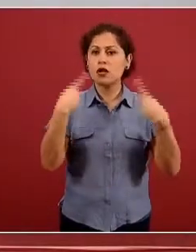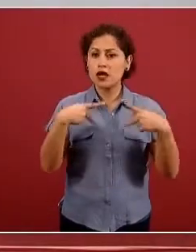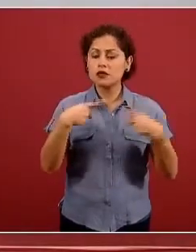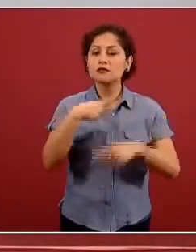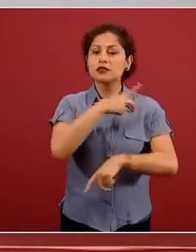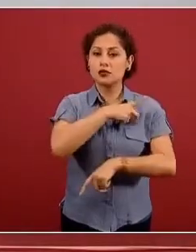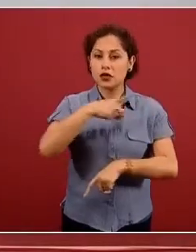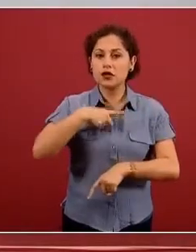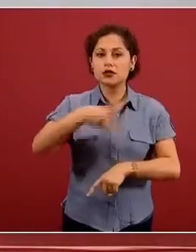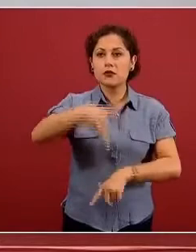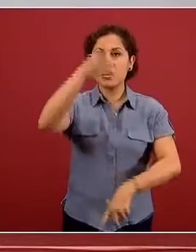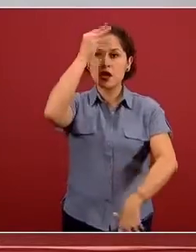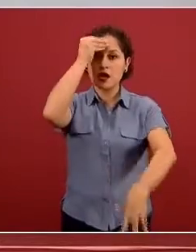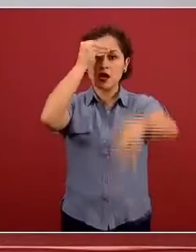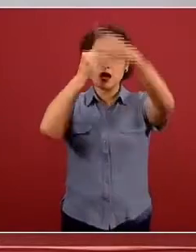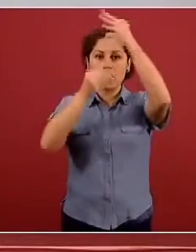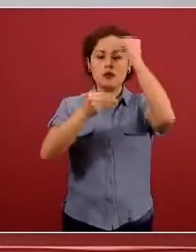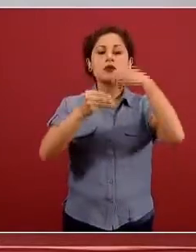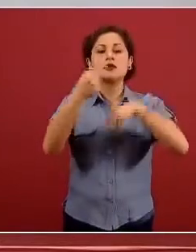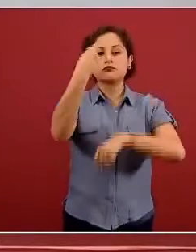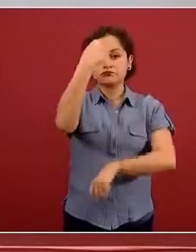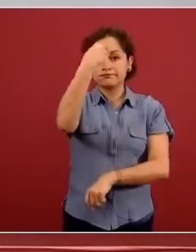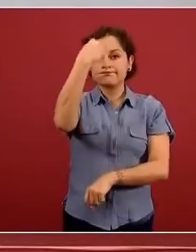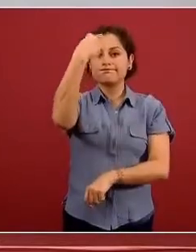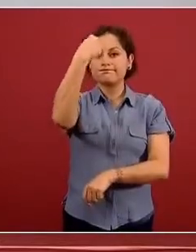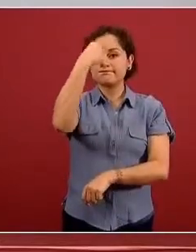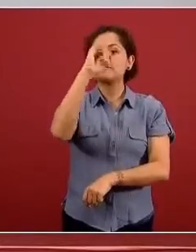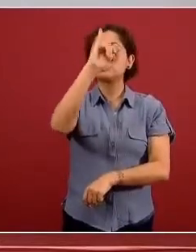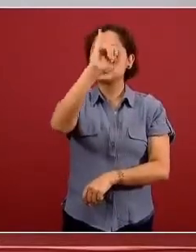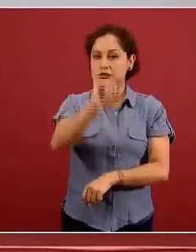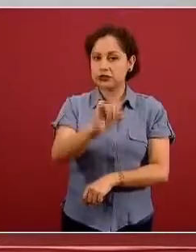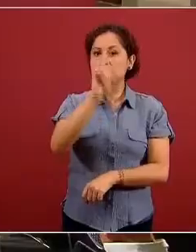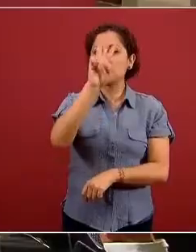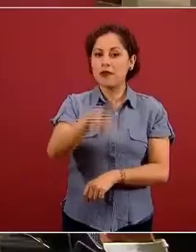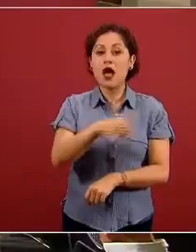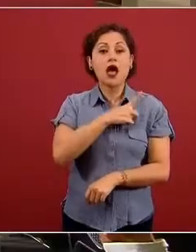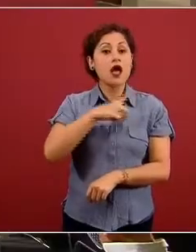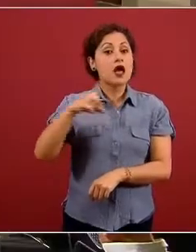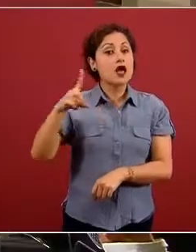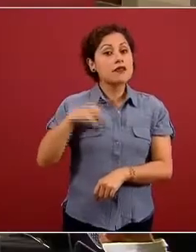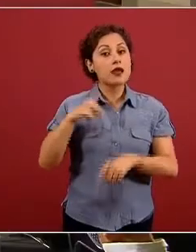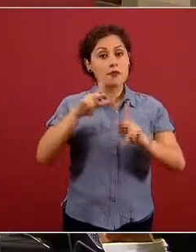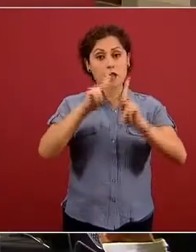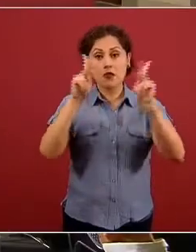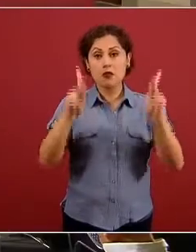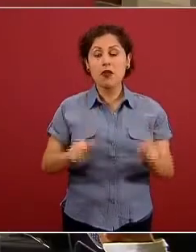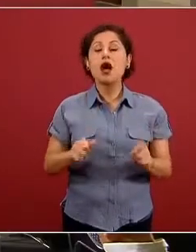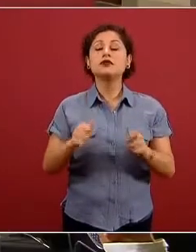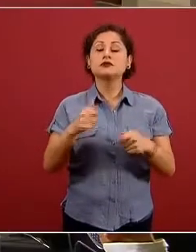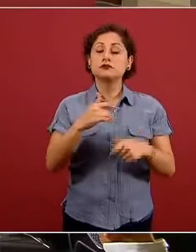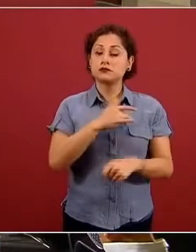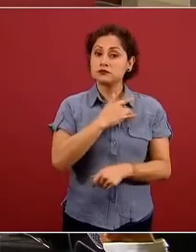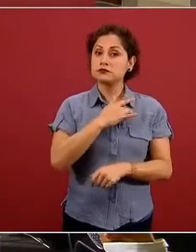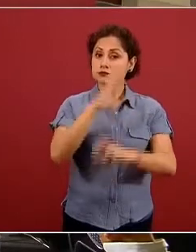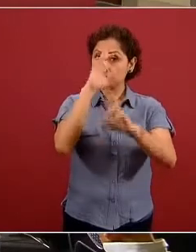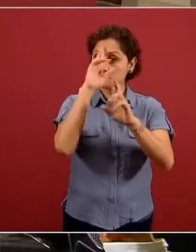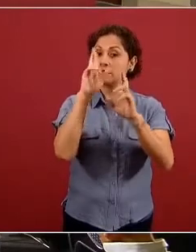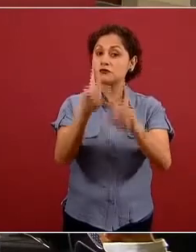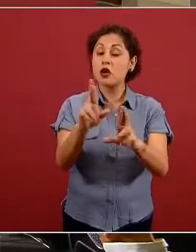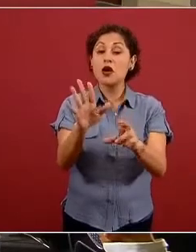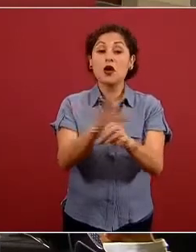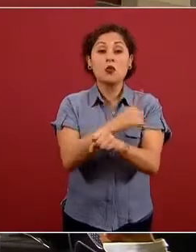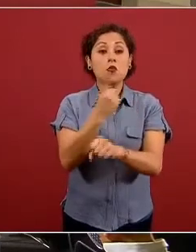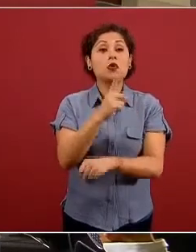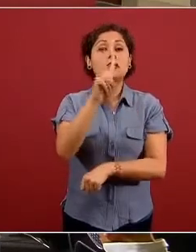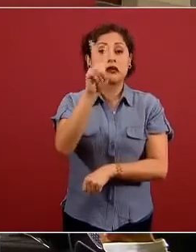dando este mensaje, que sea la parte de compasión, la parte de conocer que una persona está atravesando por